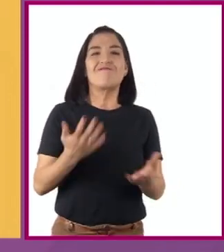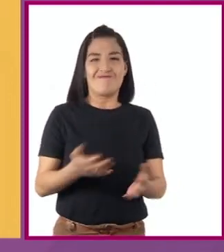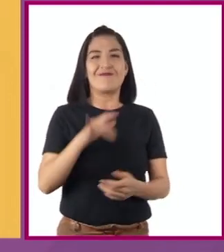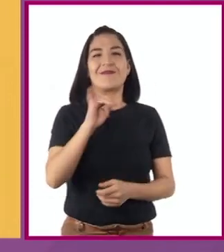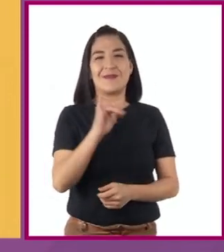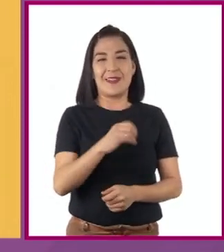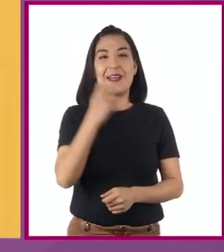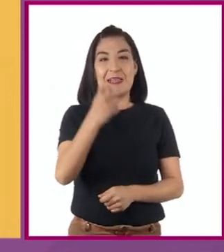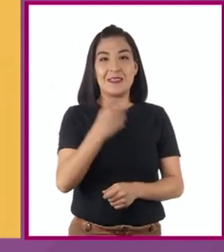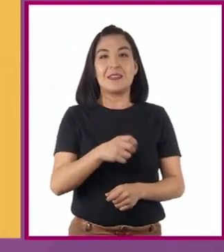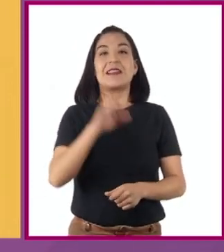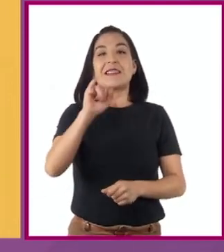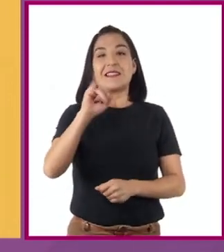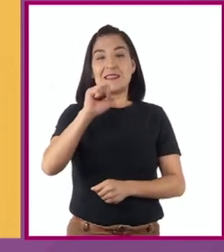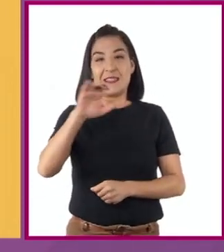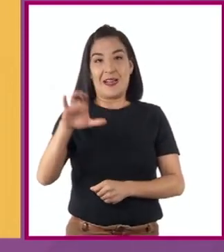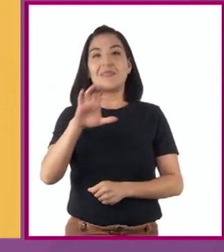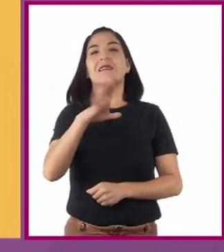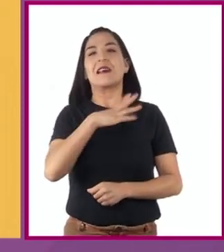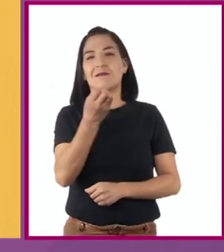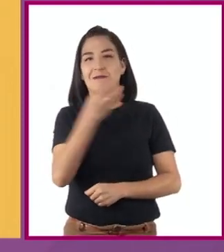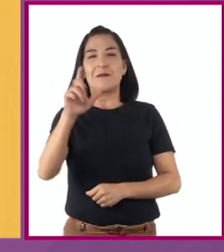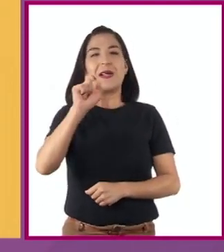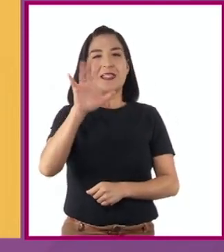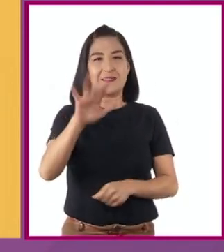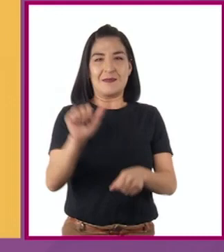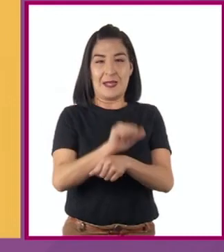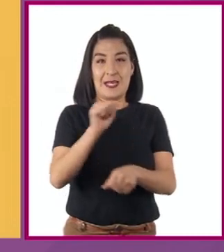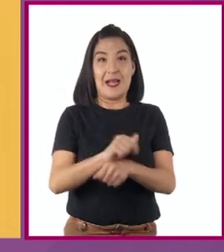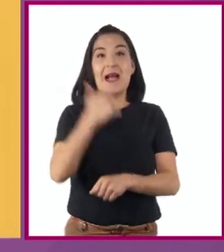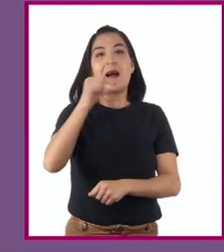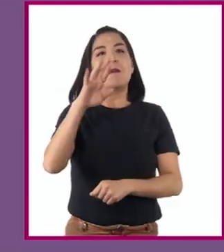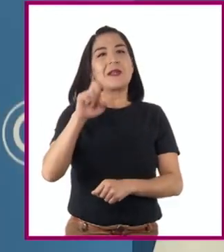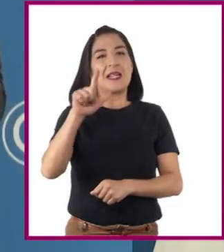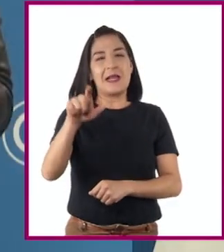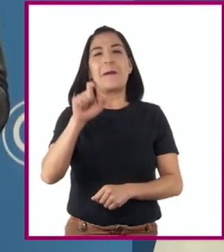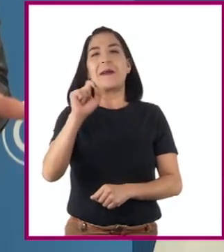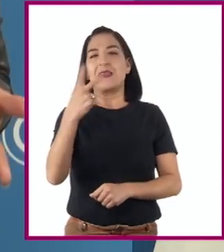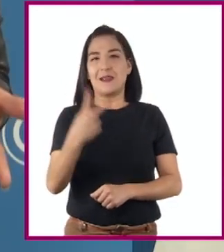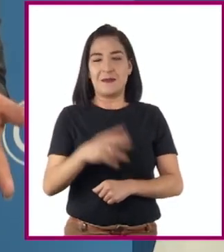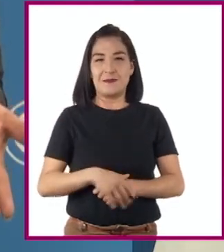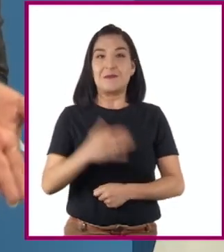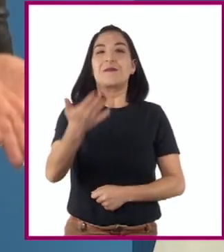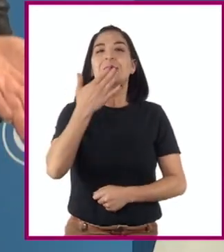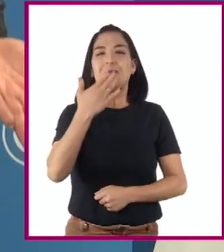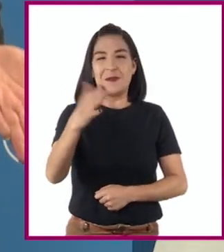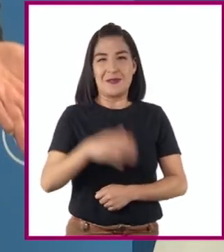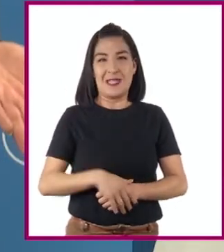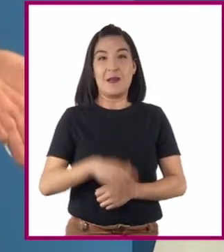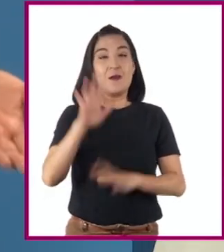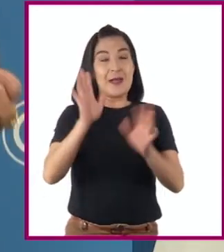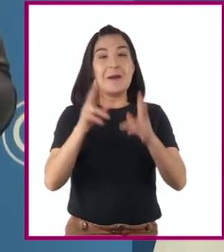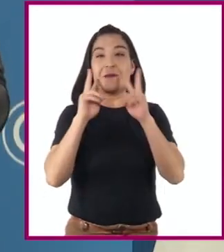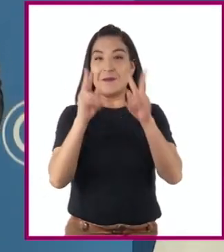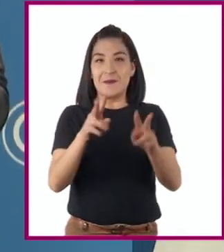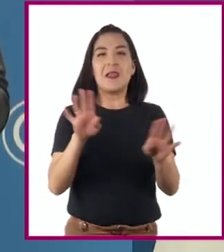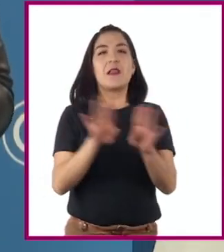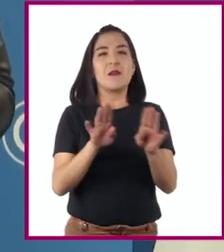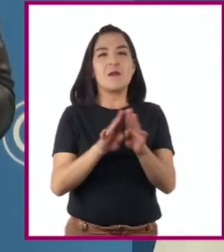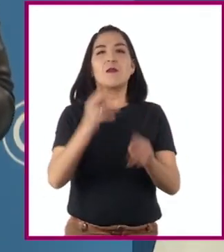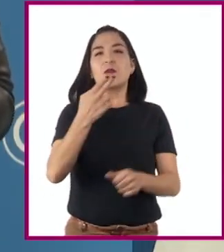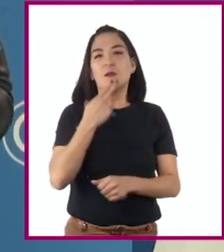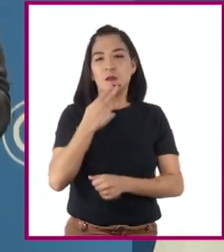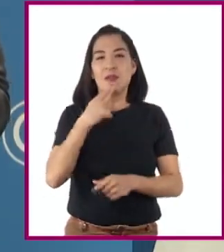Efectivamente, Isaac tiene 25 carros y Gabriel 22. Muy bien, como pudimos ver, se